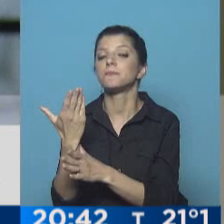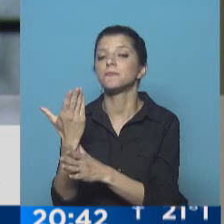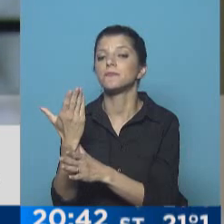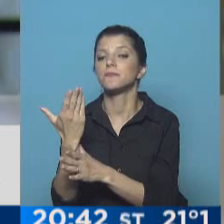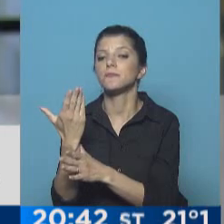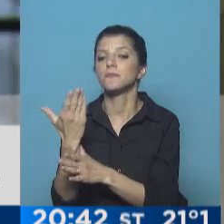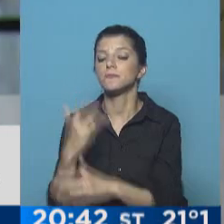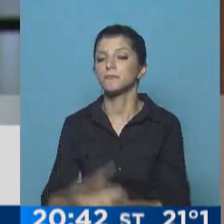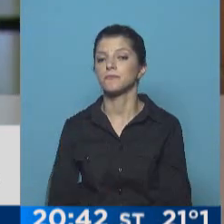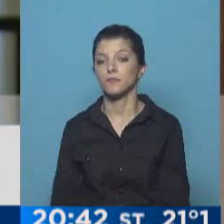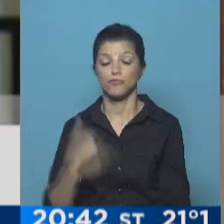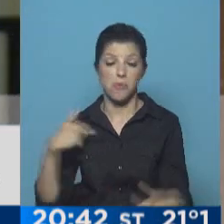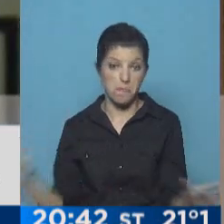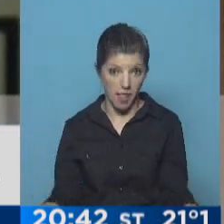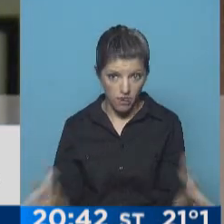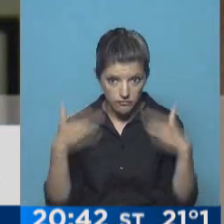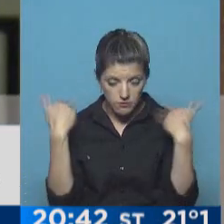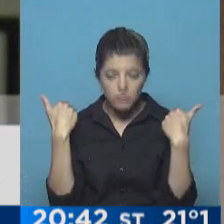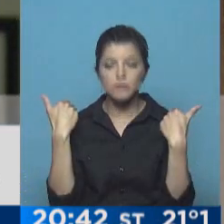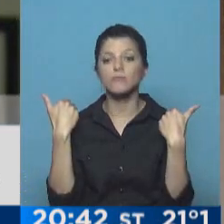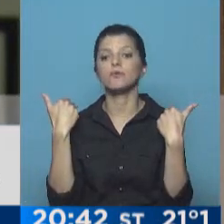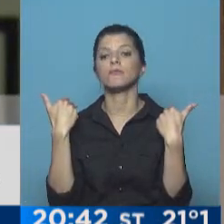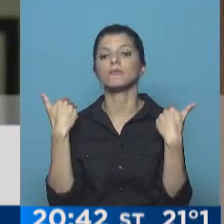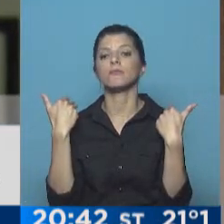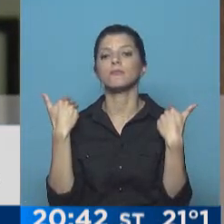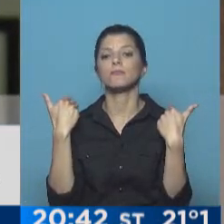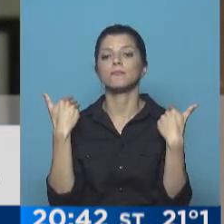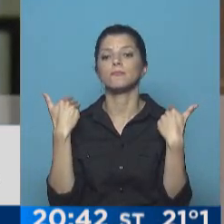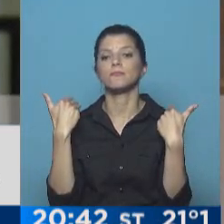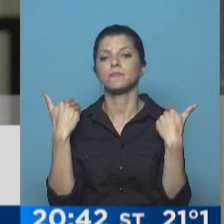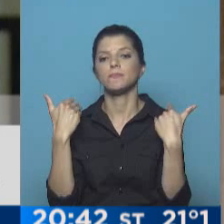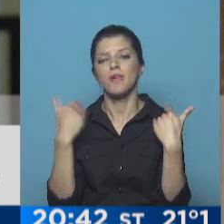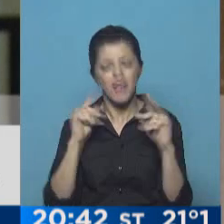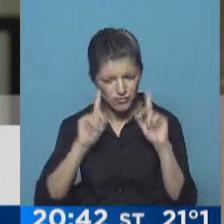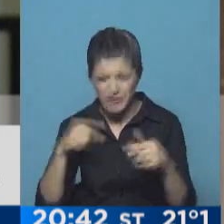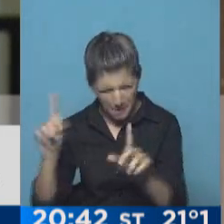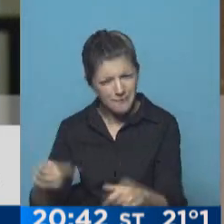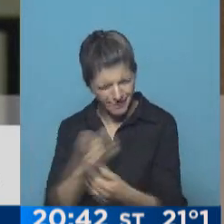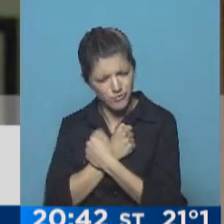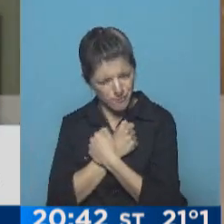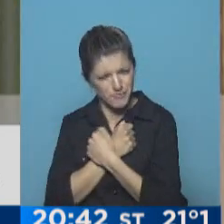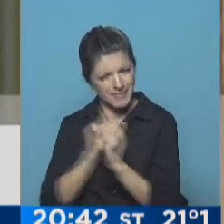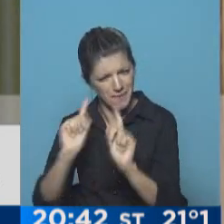mañanas cuando me levanto Yo también te